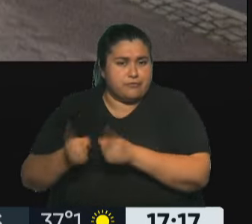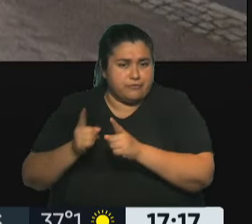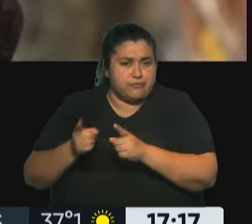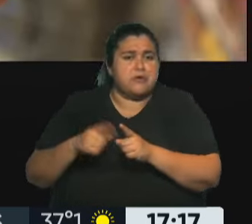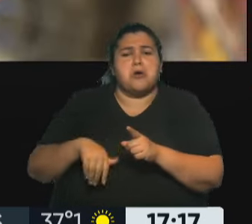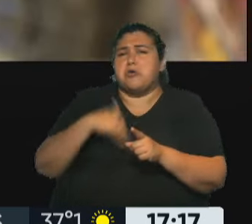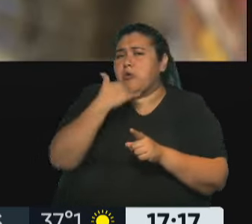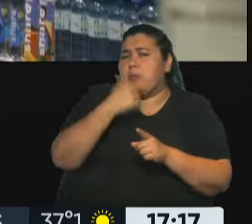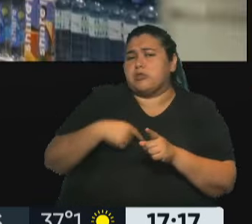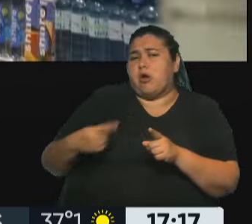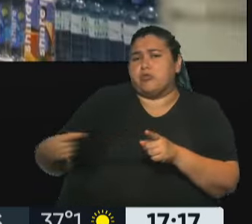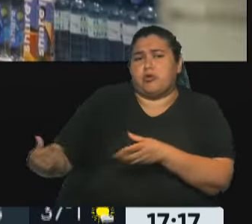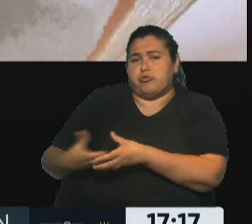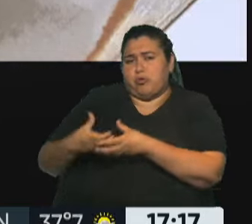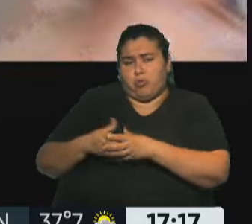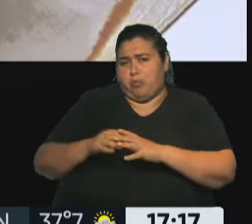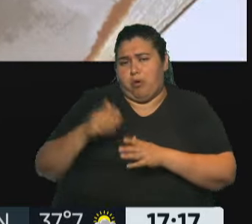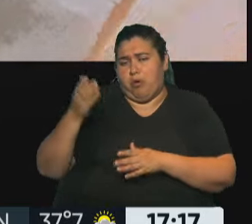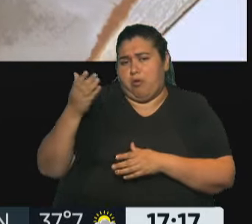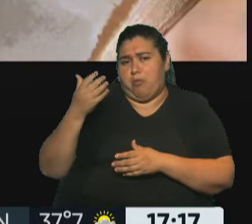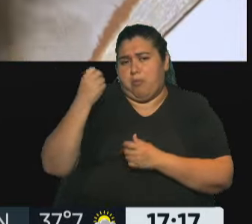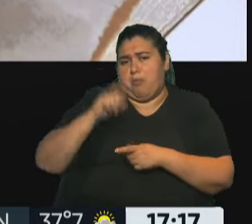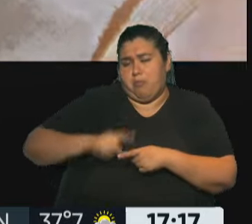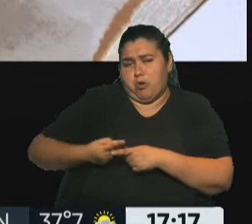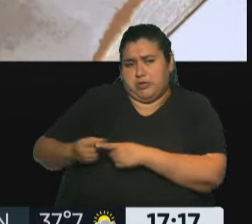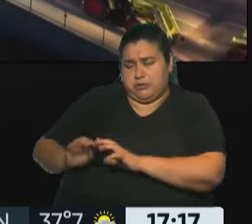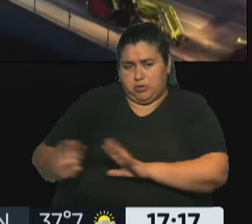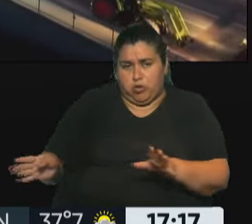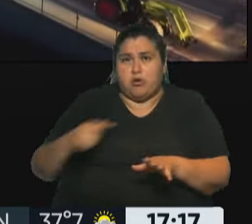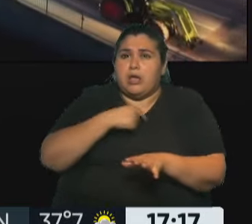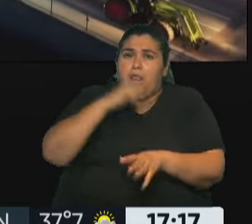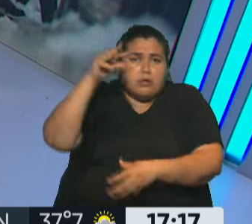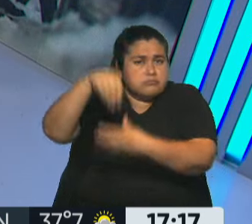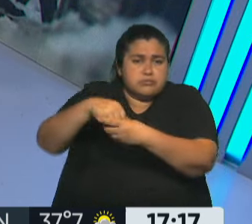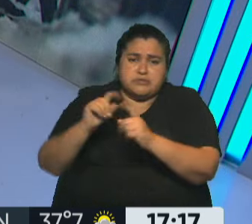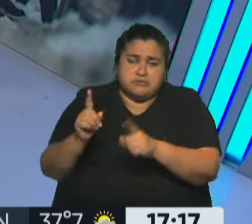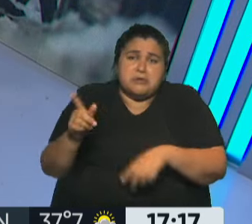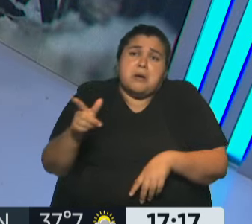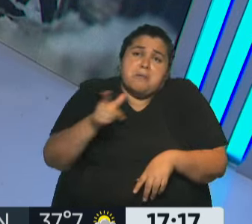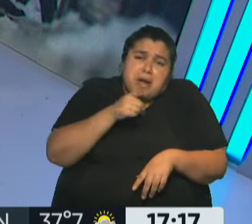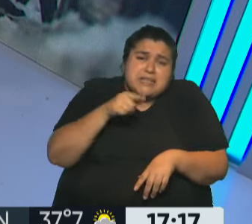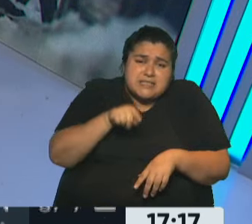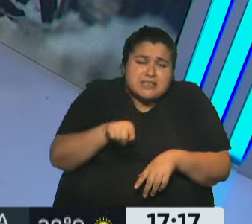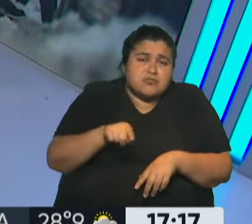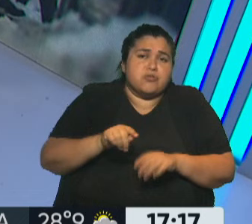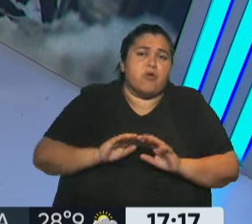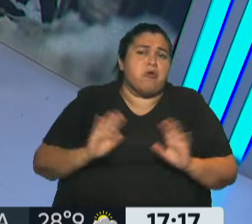Alternativa por Alemania es alrededor de un 50%. Es decir, que es algo que a priori no parece tener, digamos,